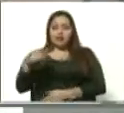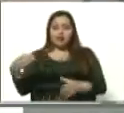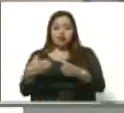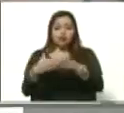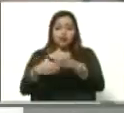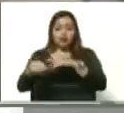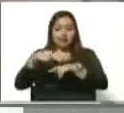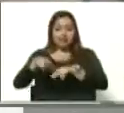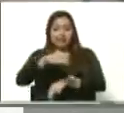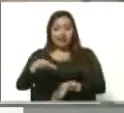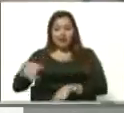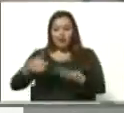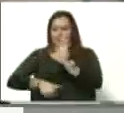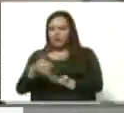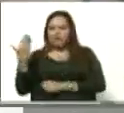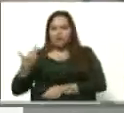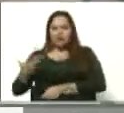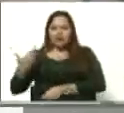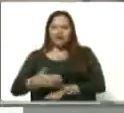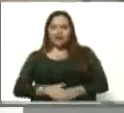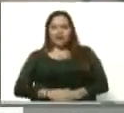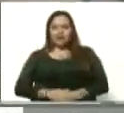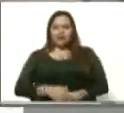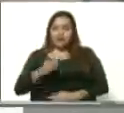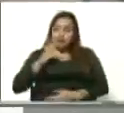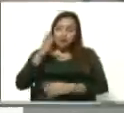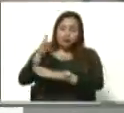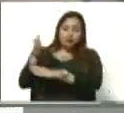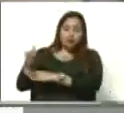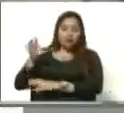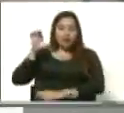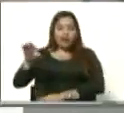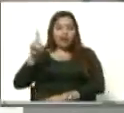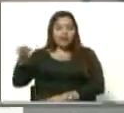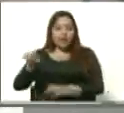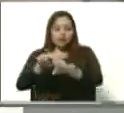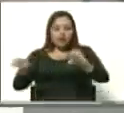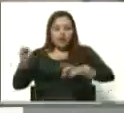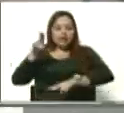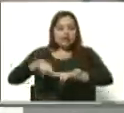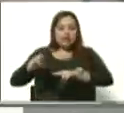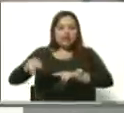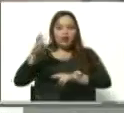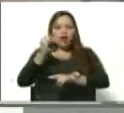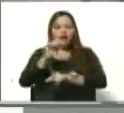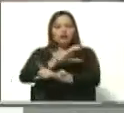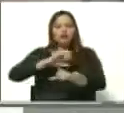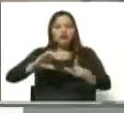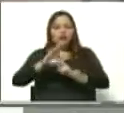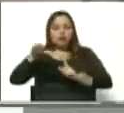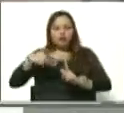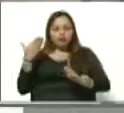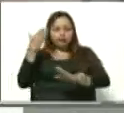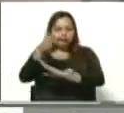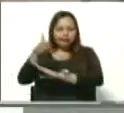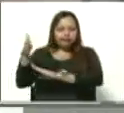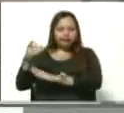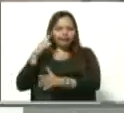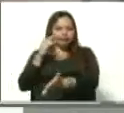que es lo más importante, creo yo, aparte de recorrer el país, educar a nuestros niños que tengan la cultura y que puedan ir a ver teatro